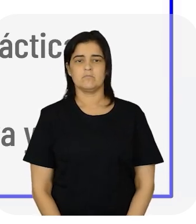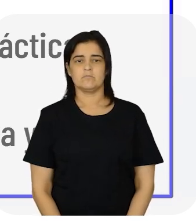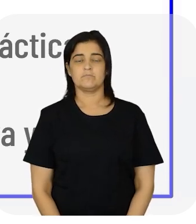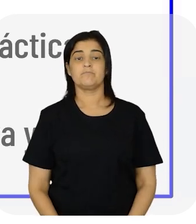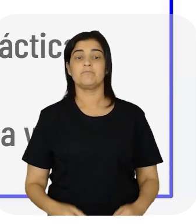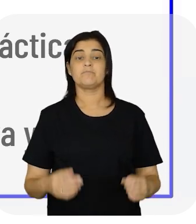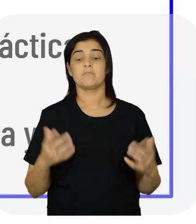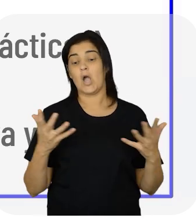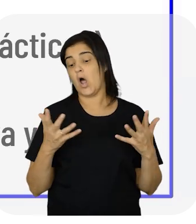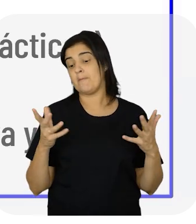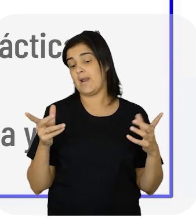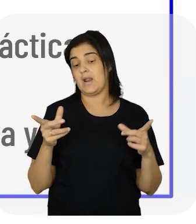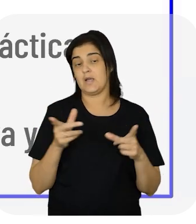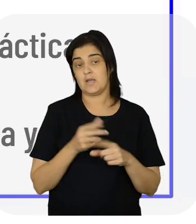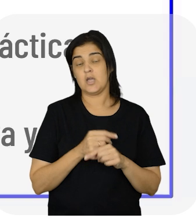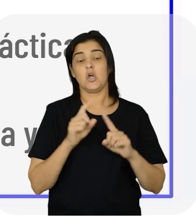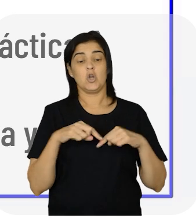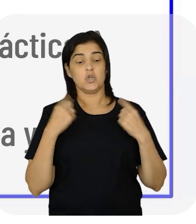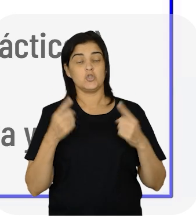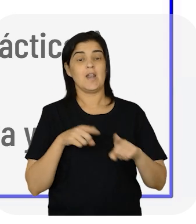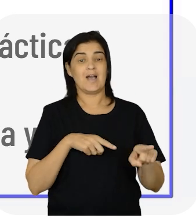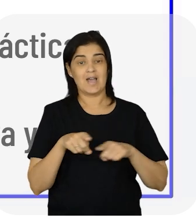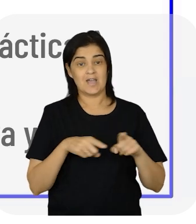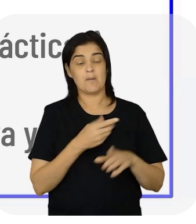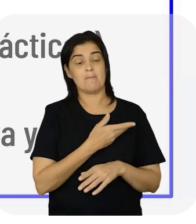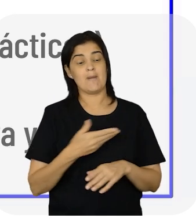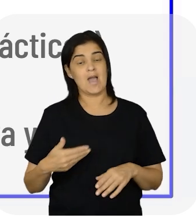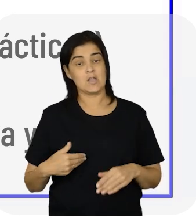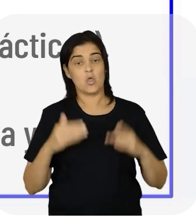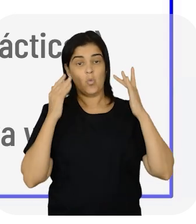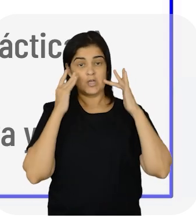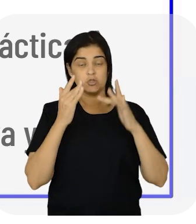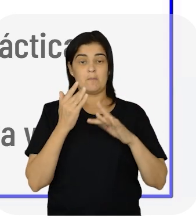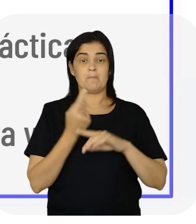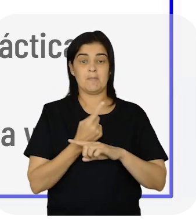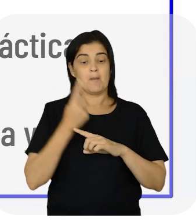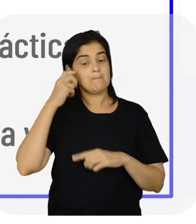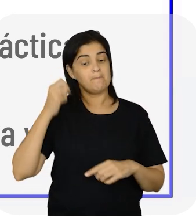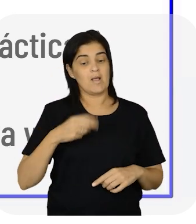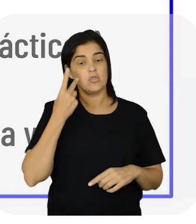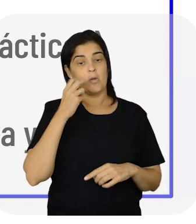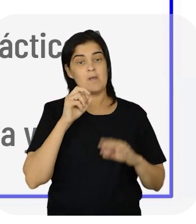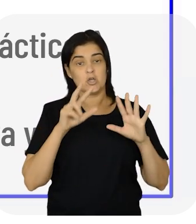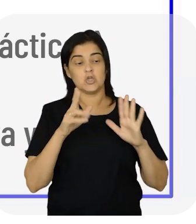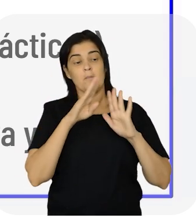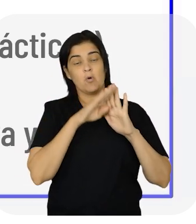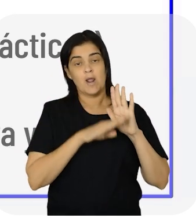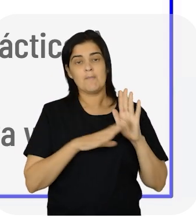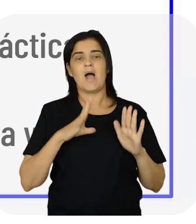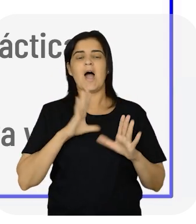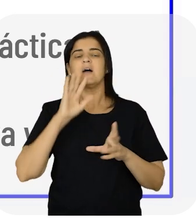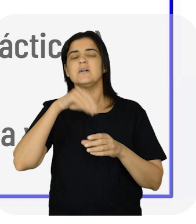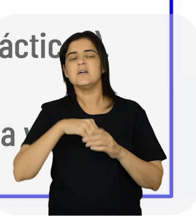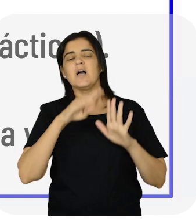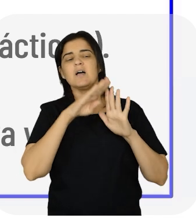Bueno, a modo de cierre, nosotros en la carrera de Maestro de Educación Primaria, el Plan 2008, encontramos que los programas contienen